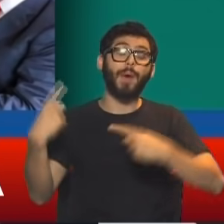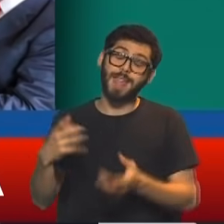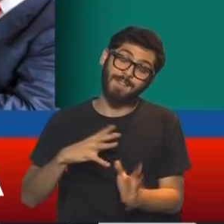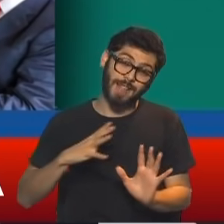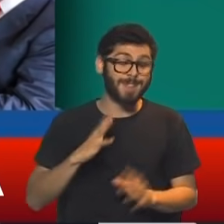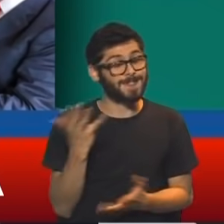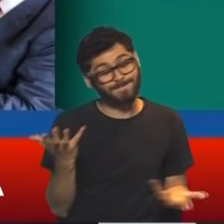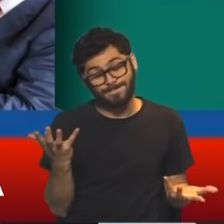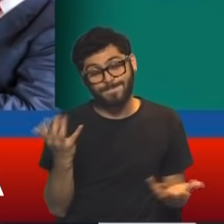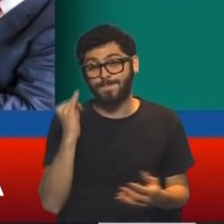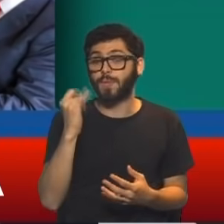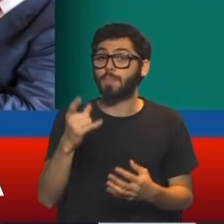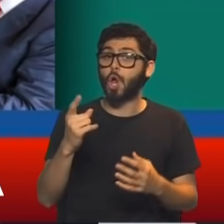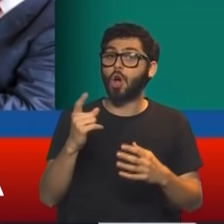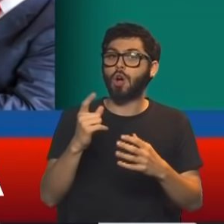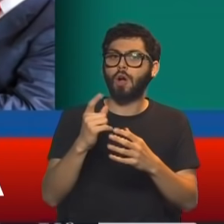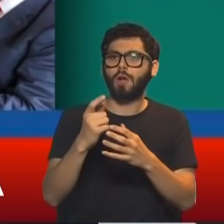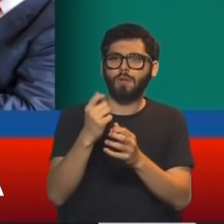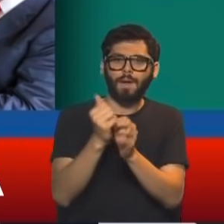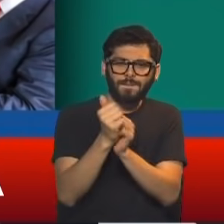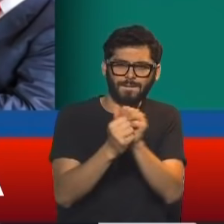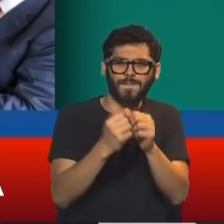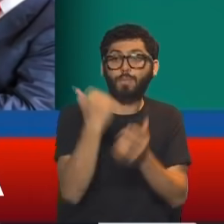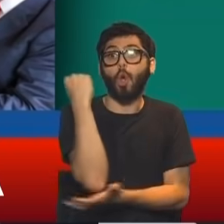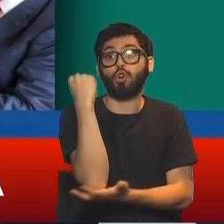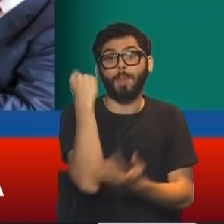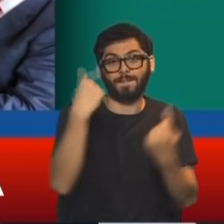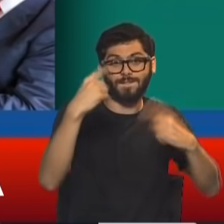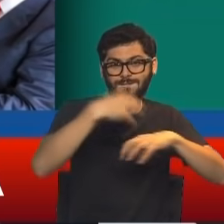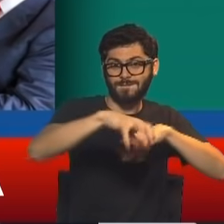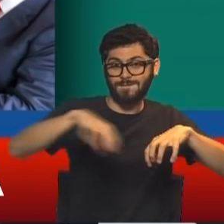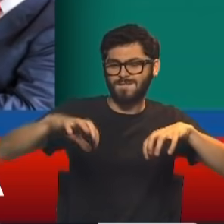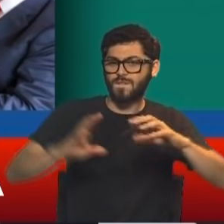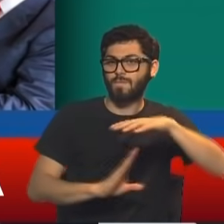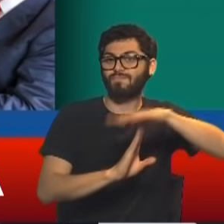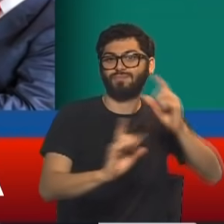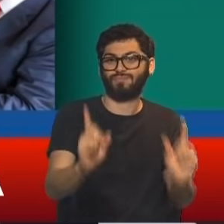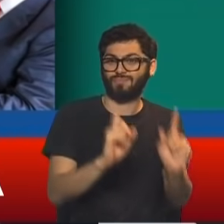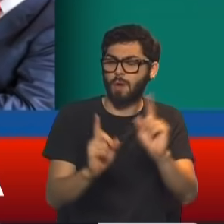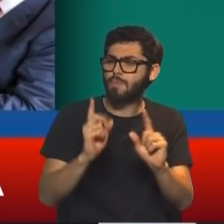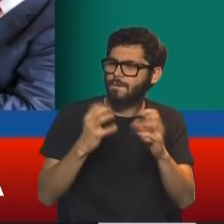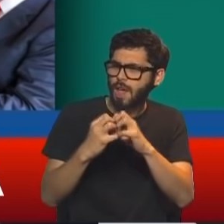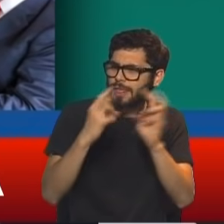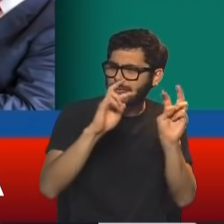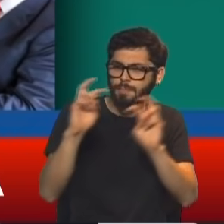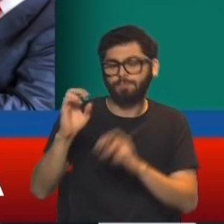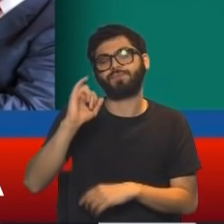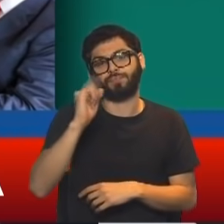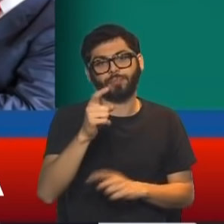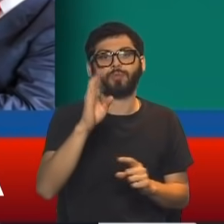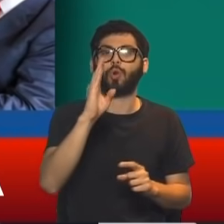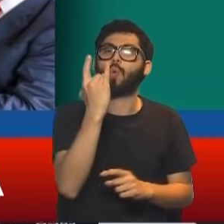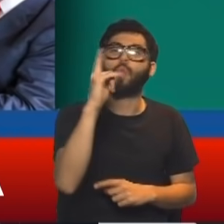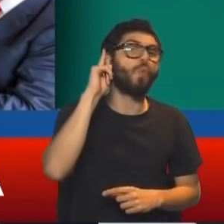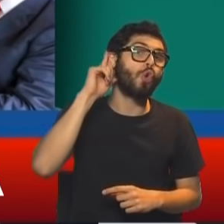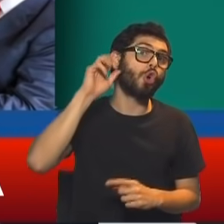son representantes, NASA, de diferentes sectores muy importantes de la economía. Se hablaron de diferentes temas. Exactamente. Bueno, estamos viendo ahí en pantalla a